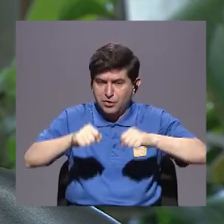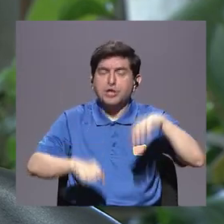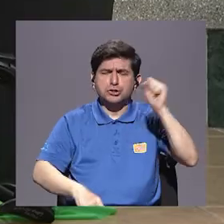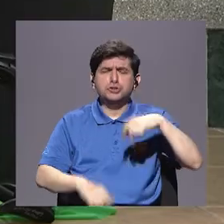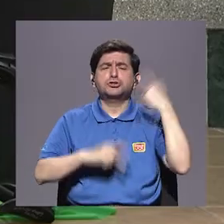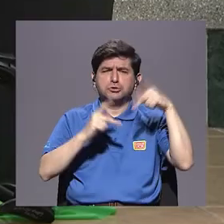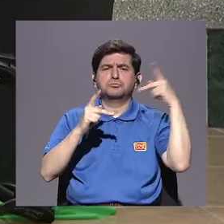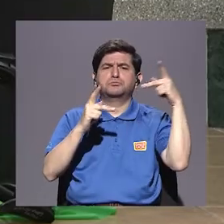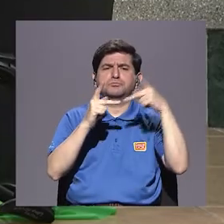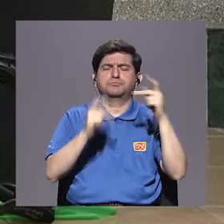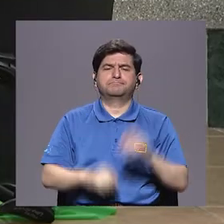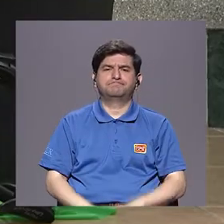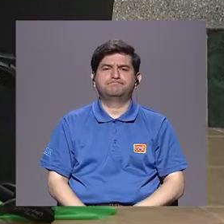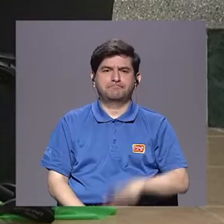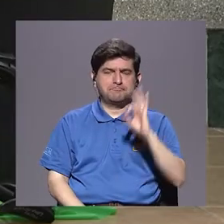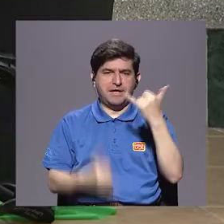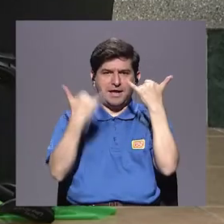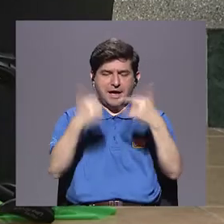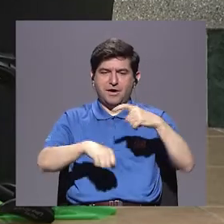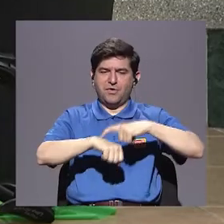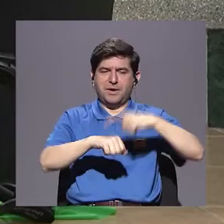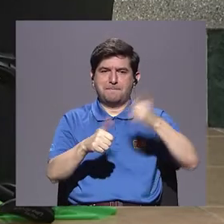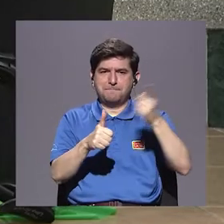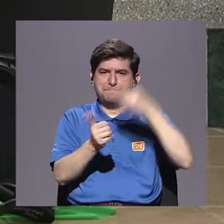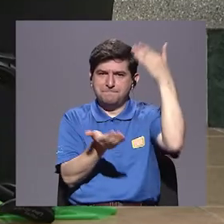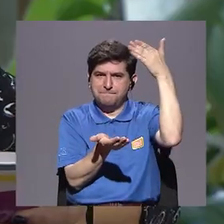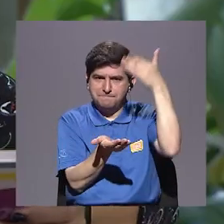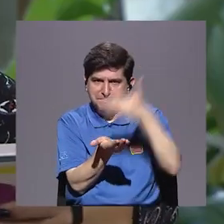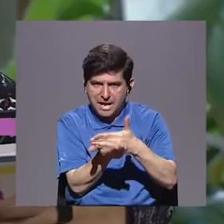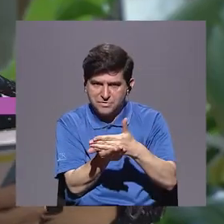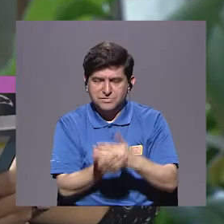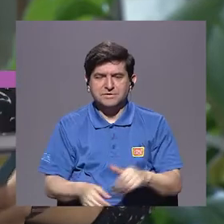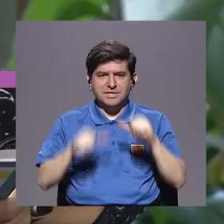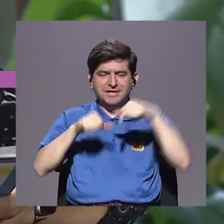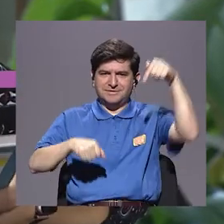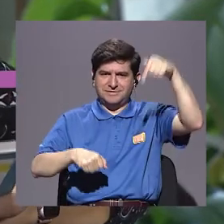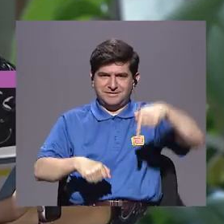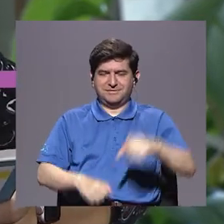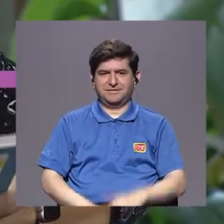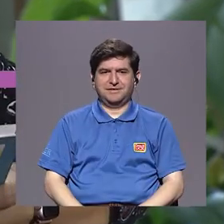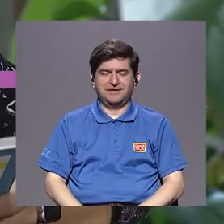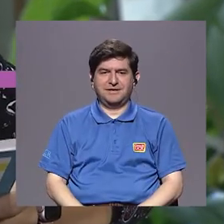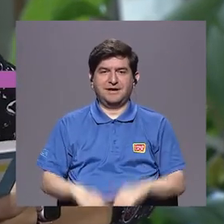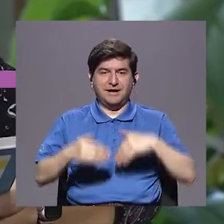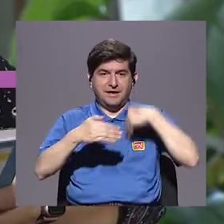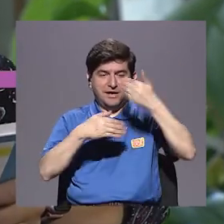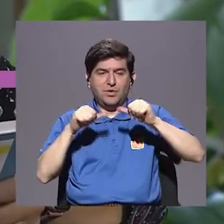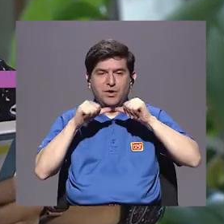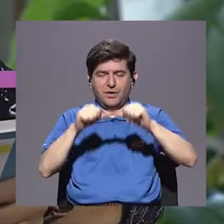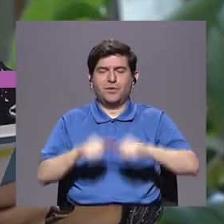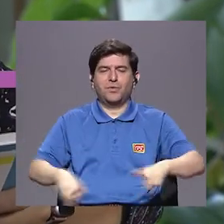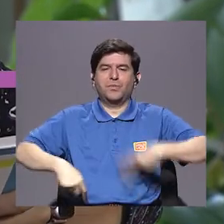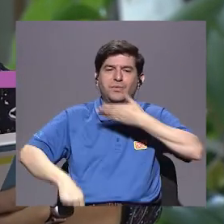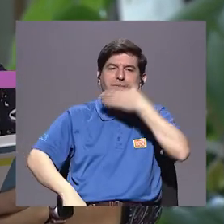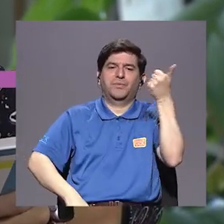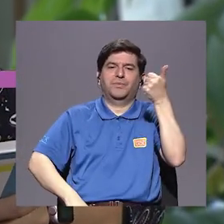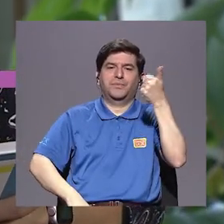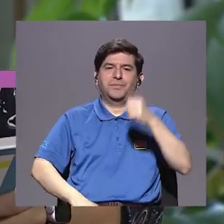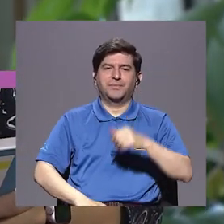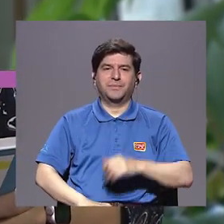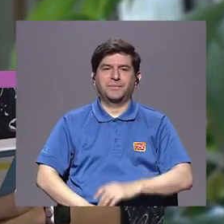ajustar perfectamente. Bueno, Natalia, es momento de ir a una primera pausa. Quédese con nosotros y ya regresamos con más de Vivir